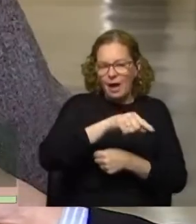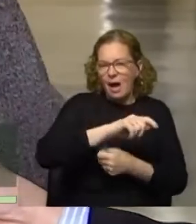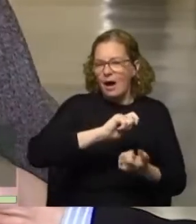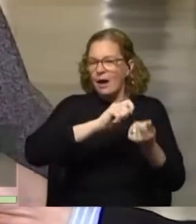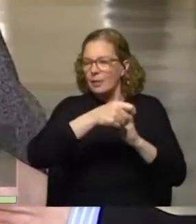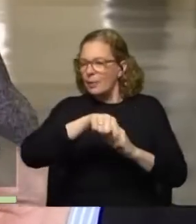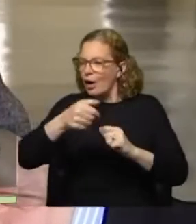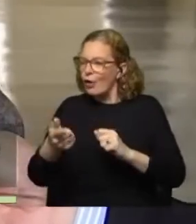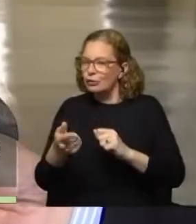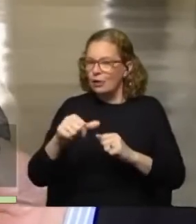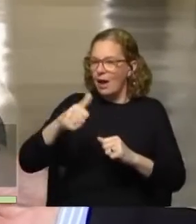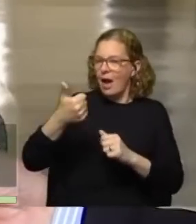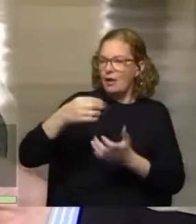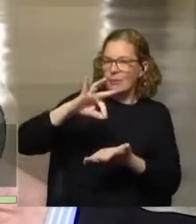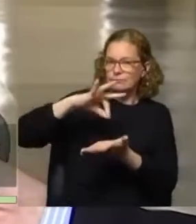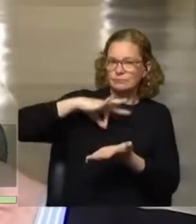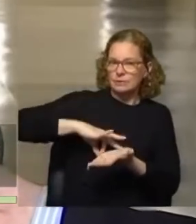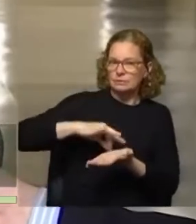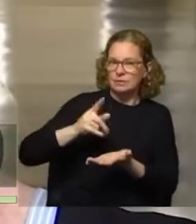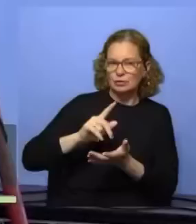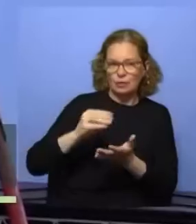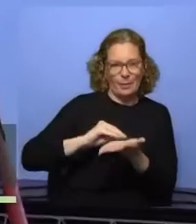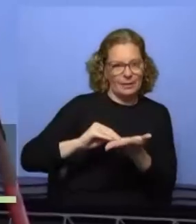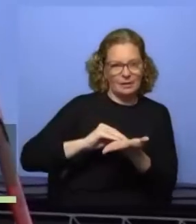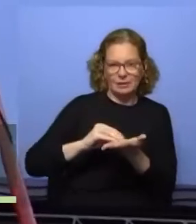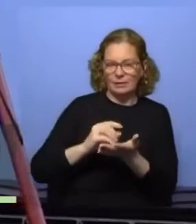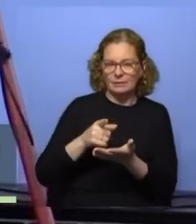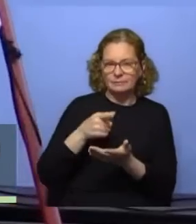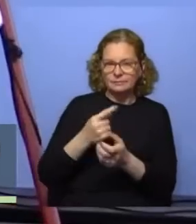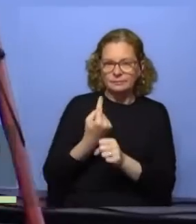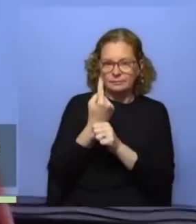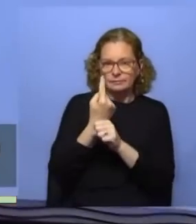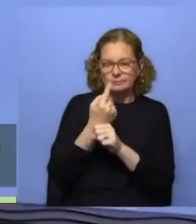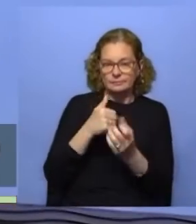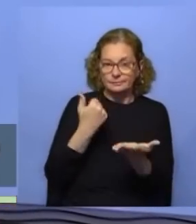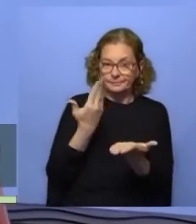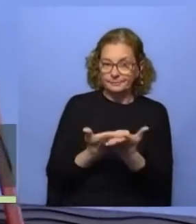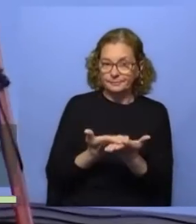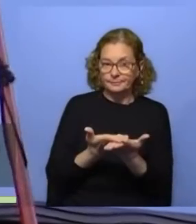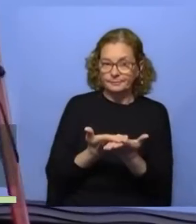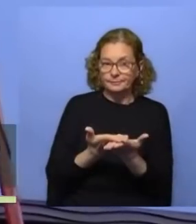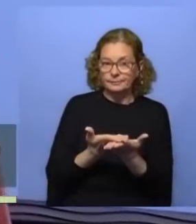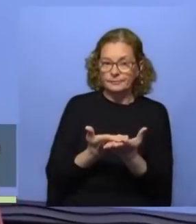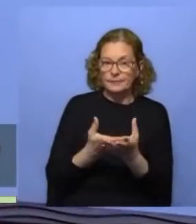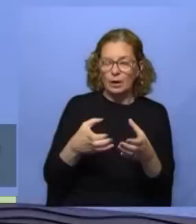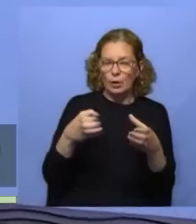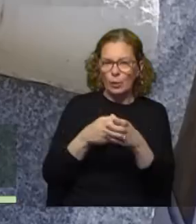de un lugar a otro donde gano más eso no es una carrera administrativa hoy fue la primera presentación al gremio el objetivo que sea para